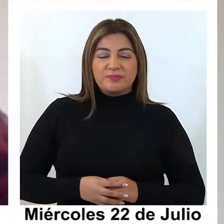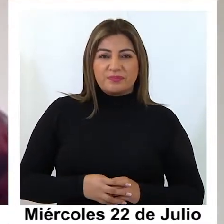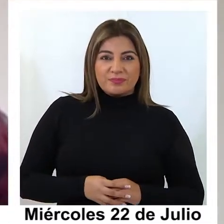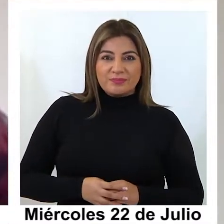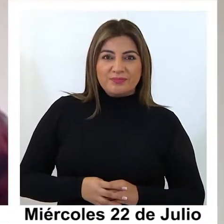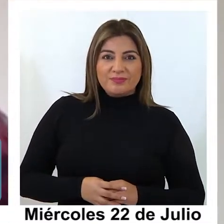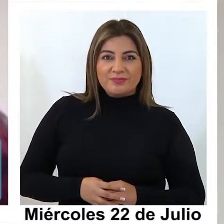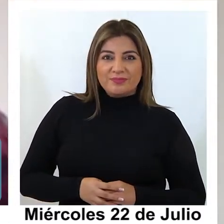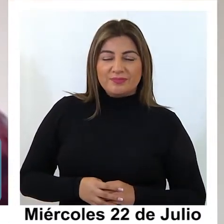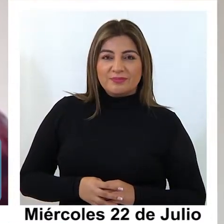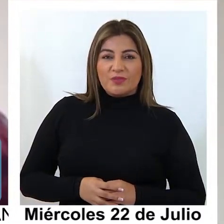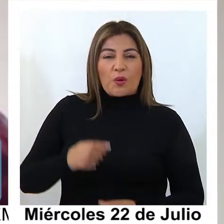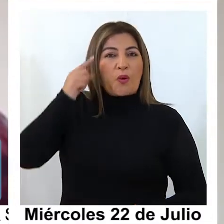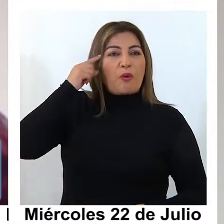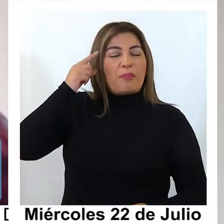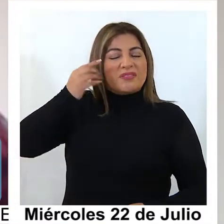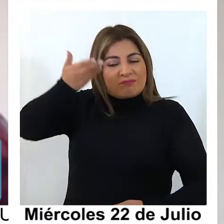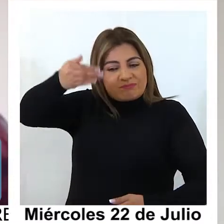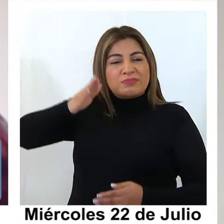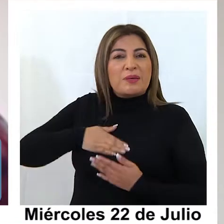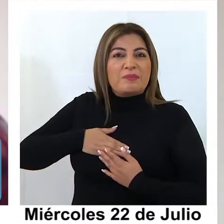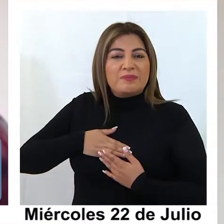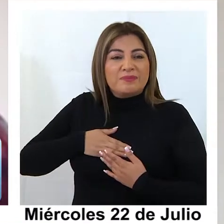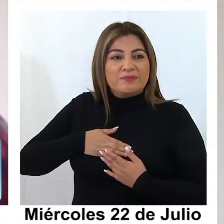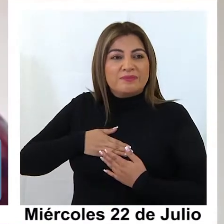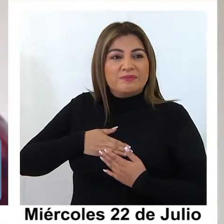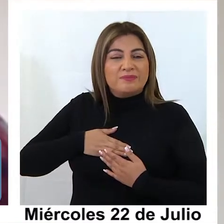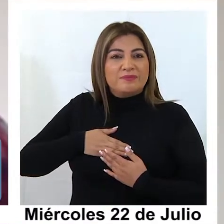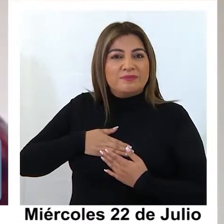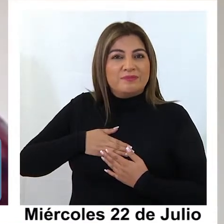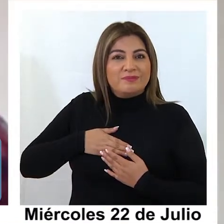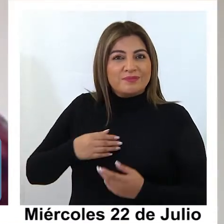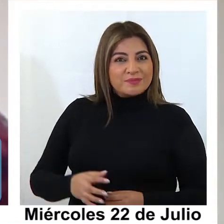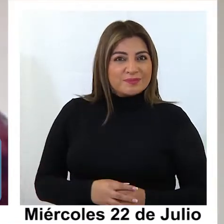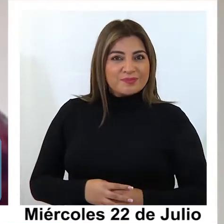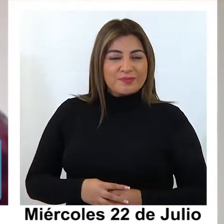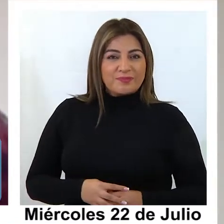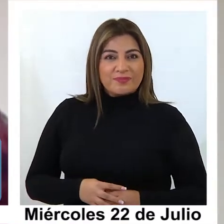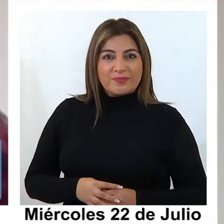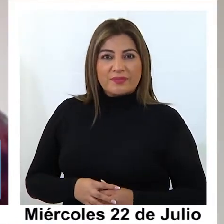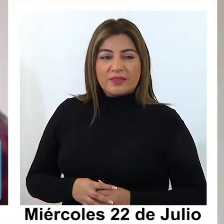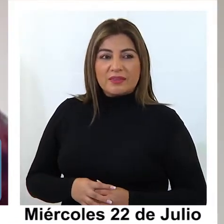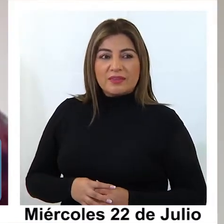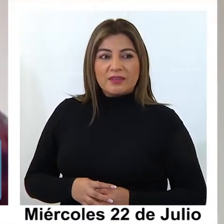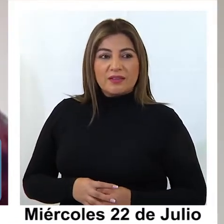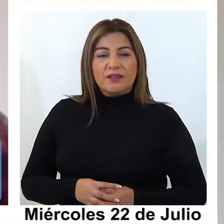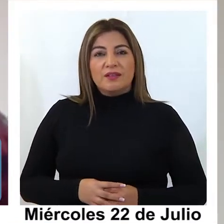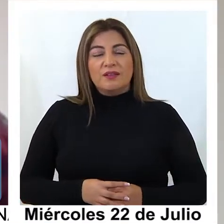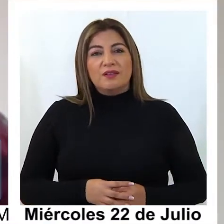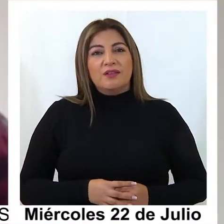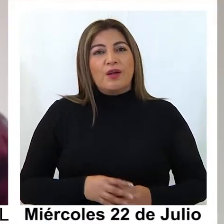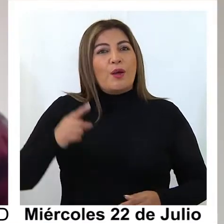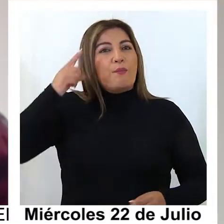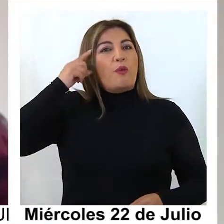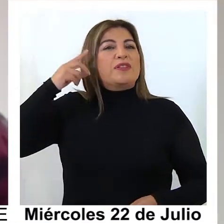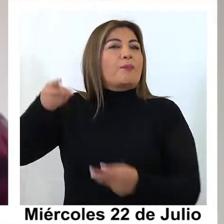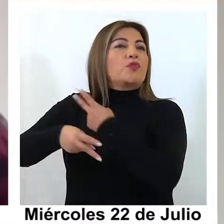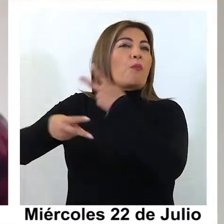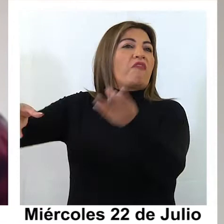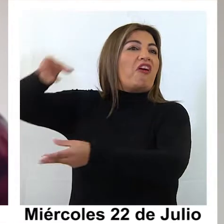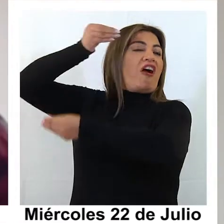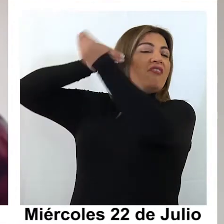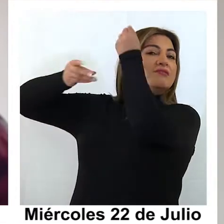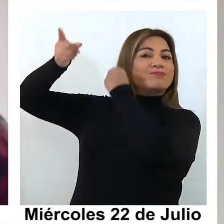un pensamiento propio, no dejarse llevar tanto por los pensamientos más colectivos